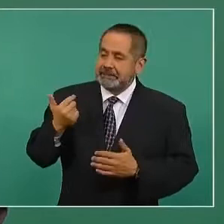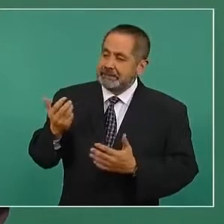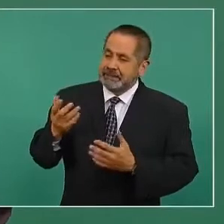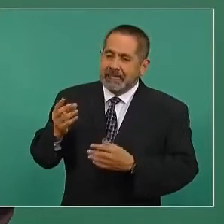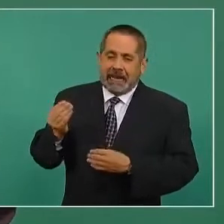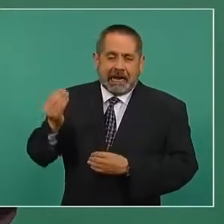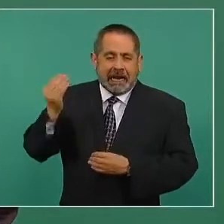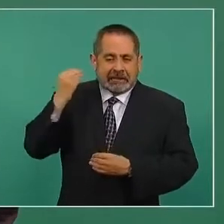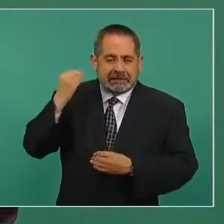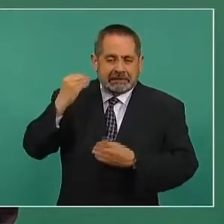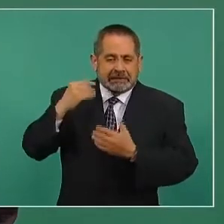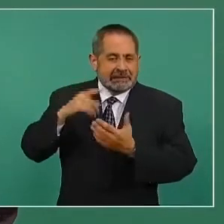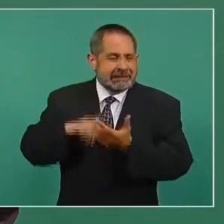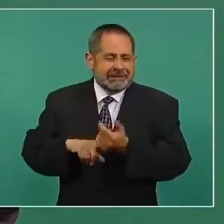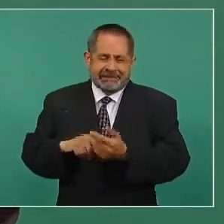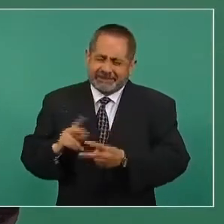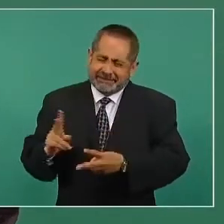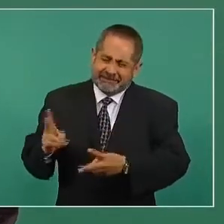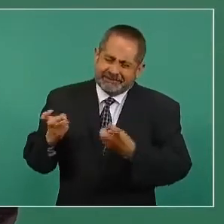se dedicaron a